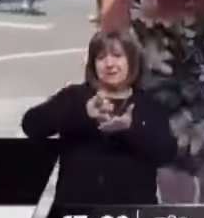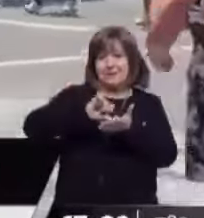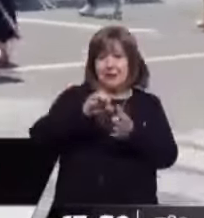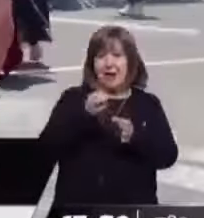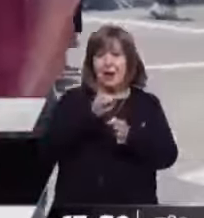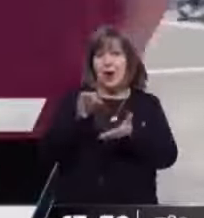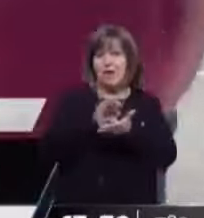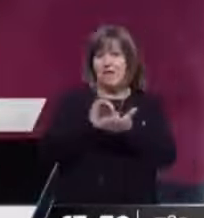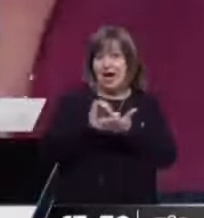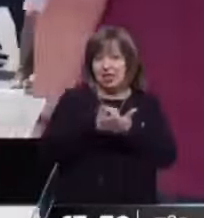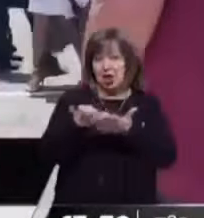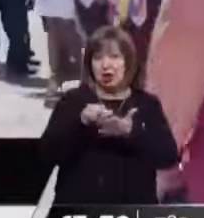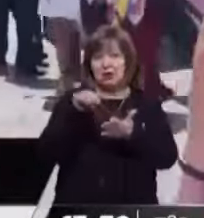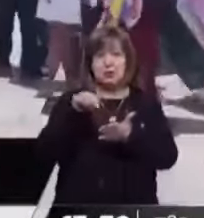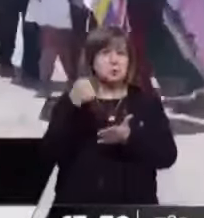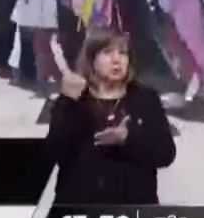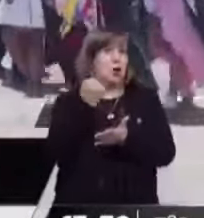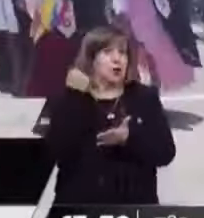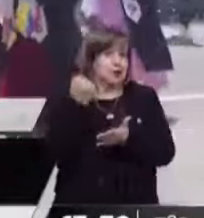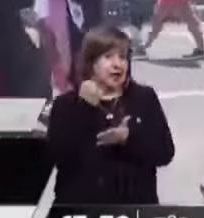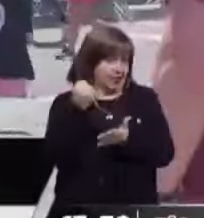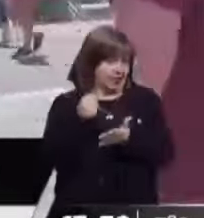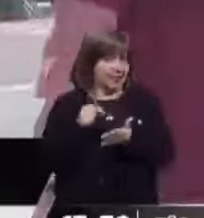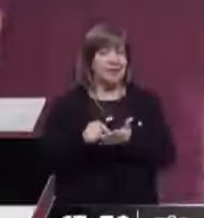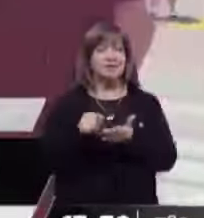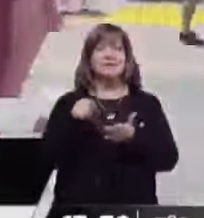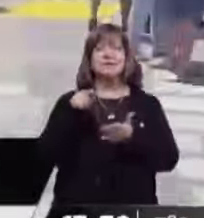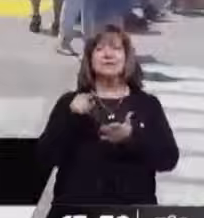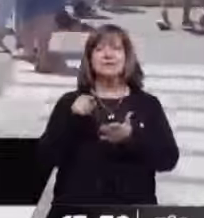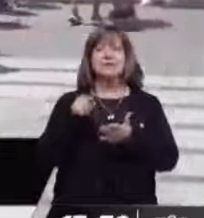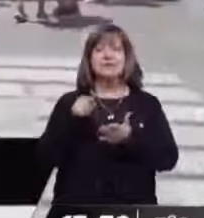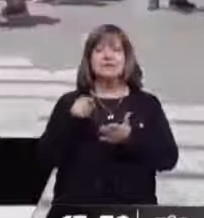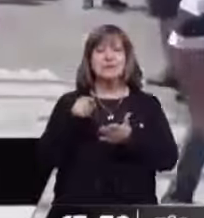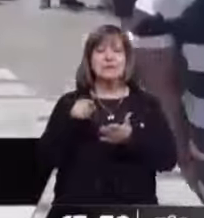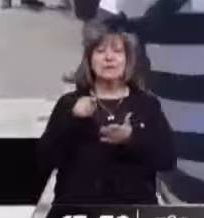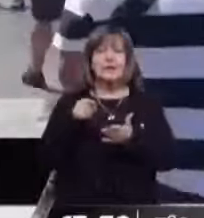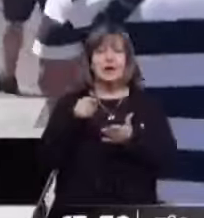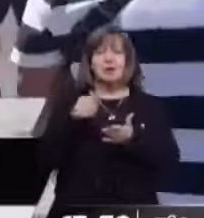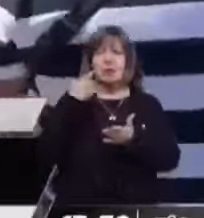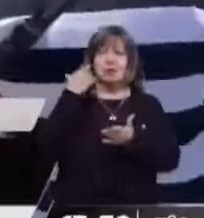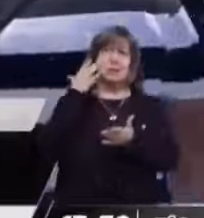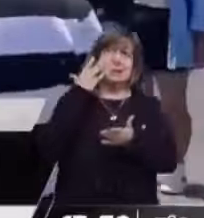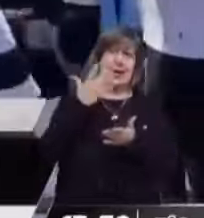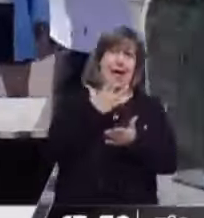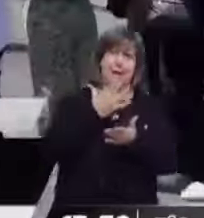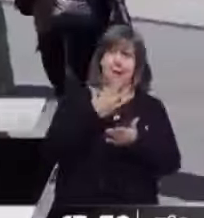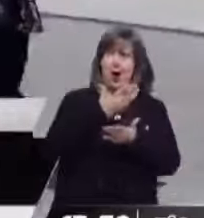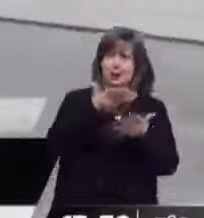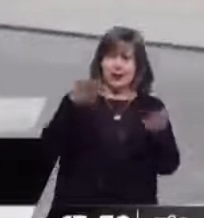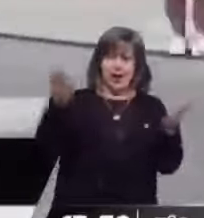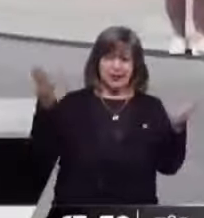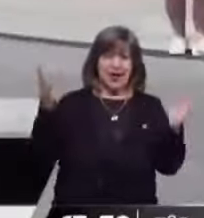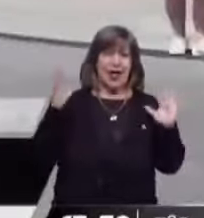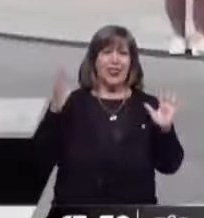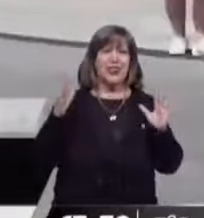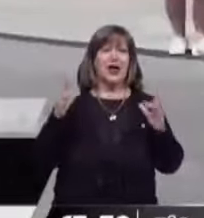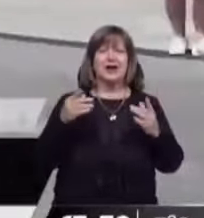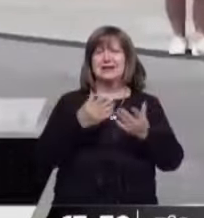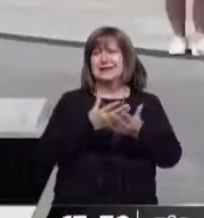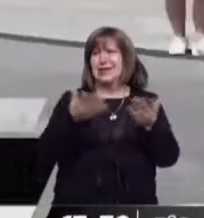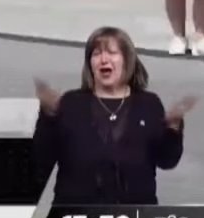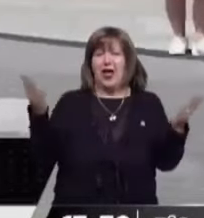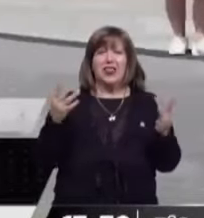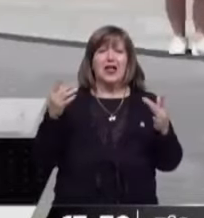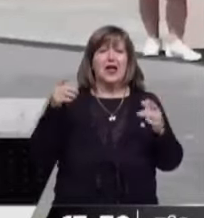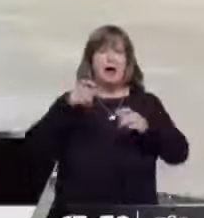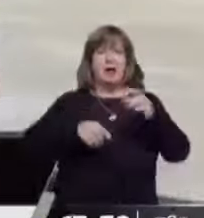Para muchos es la capital del mundo occidental, ¿no? Sí. O por lo menos la vidriera, diría yo, más que la capital. Fíjate que todo el